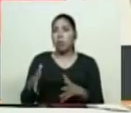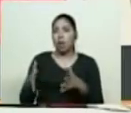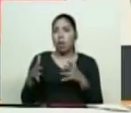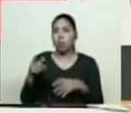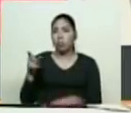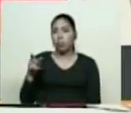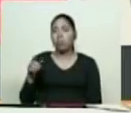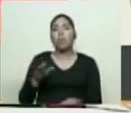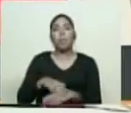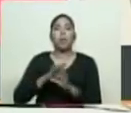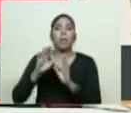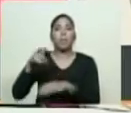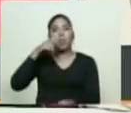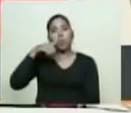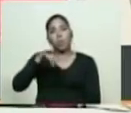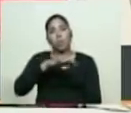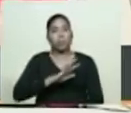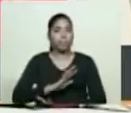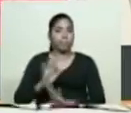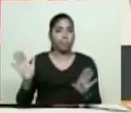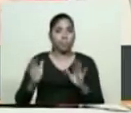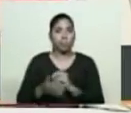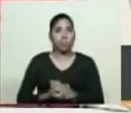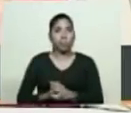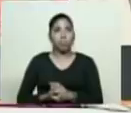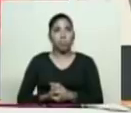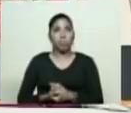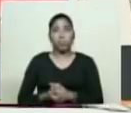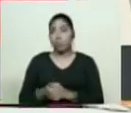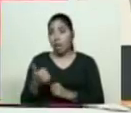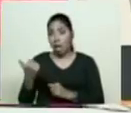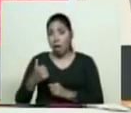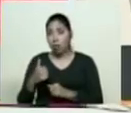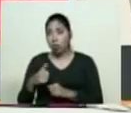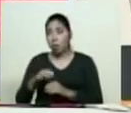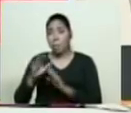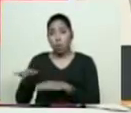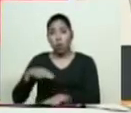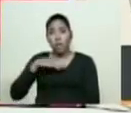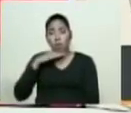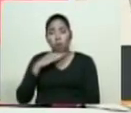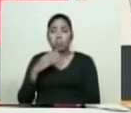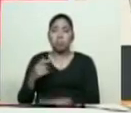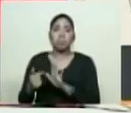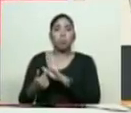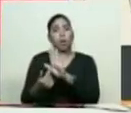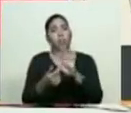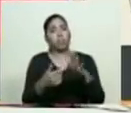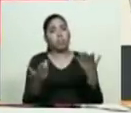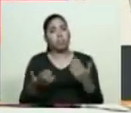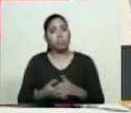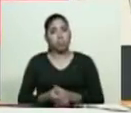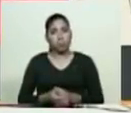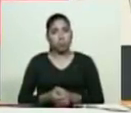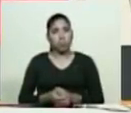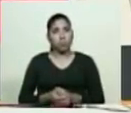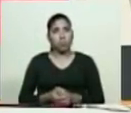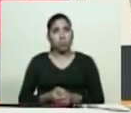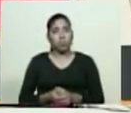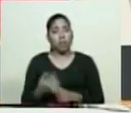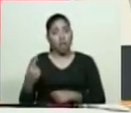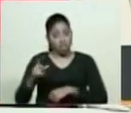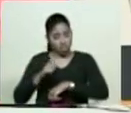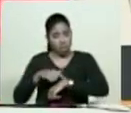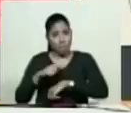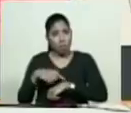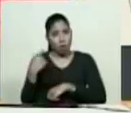pueblo. No hubo manera. Si ellos tienen más pueblo, demuéstrenlo. Demuéstrenlo, están a tiempo. Ahora,